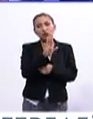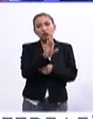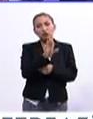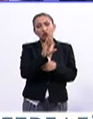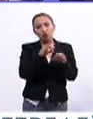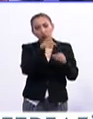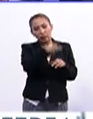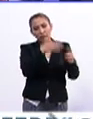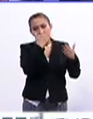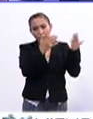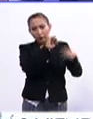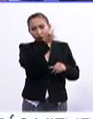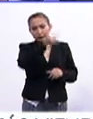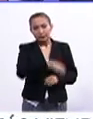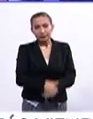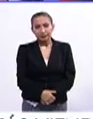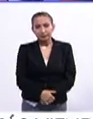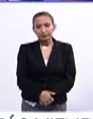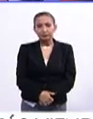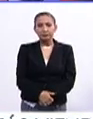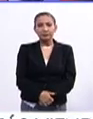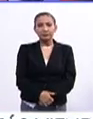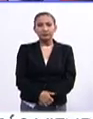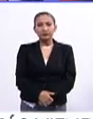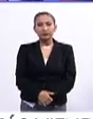perfil profesional?